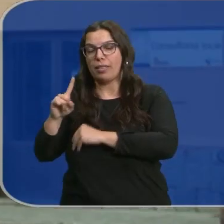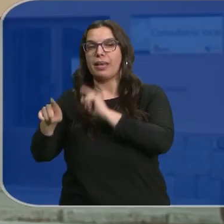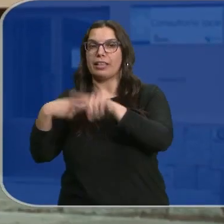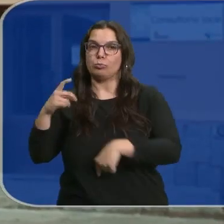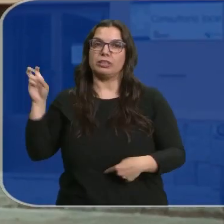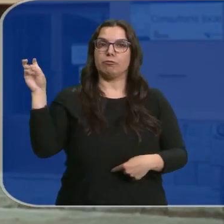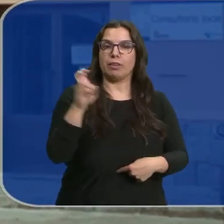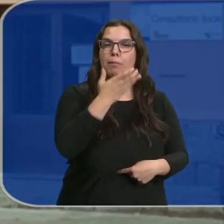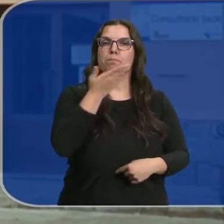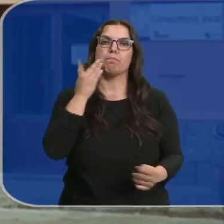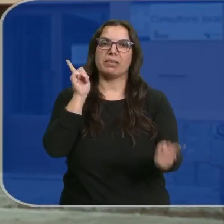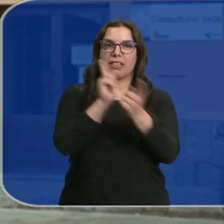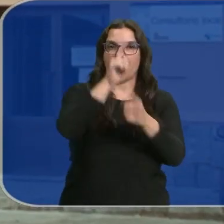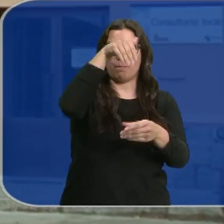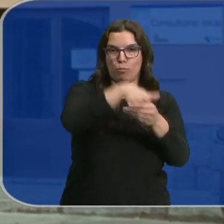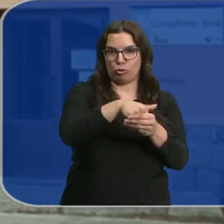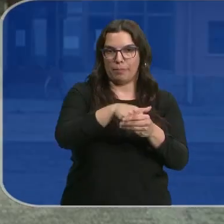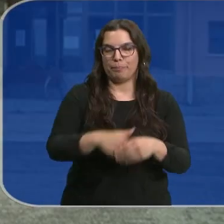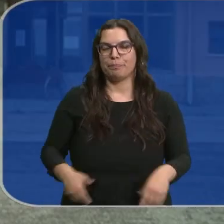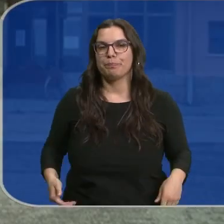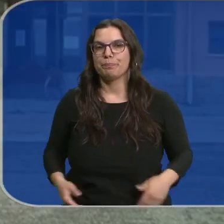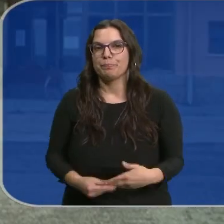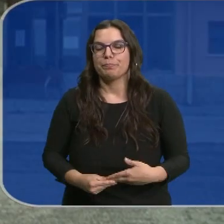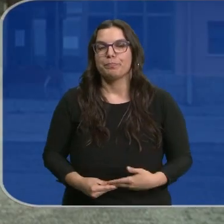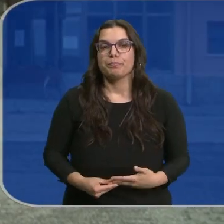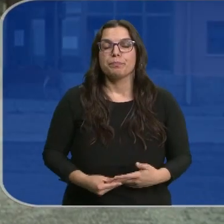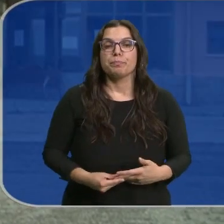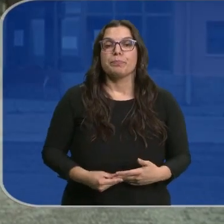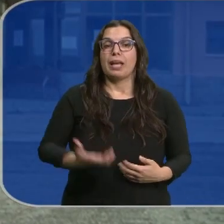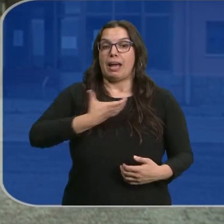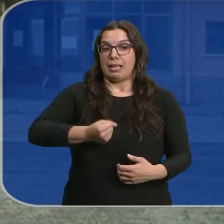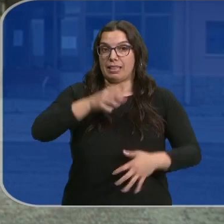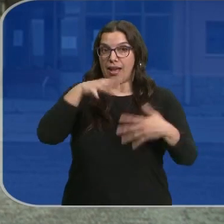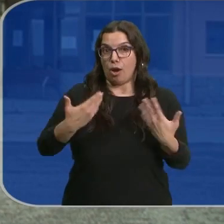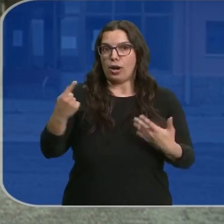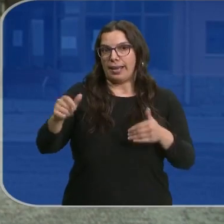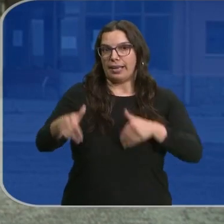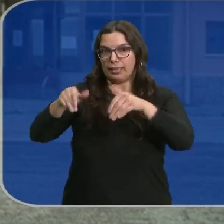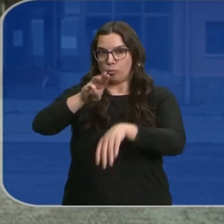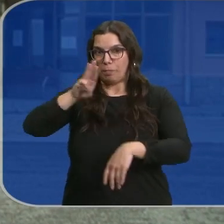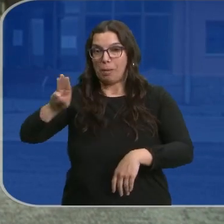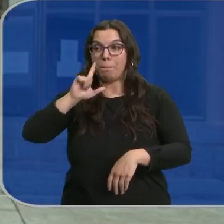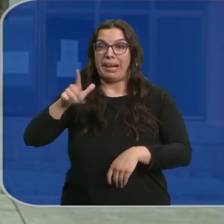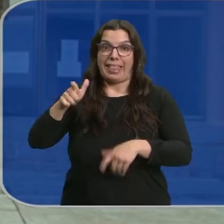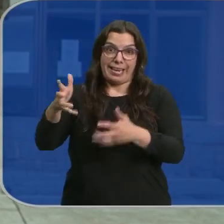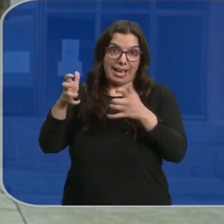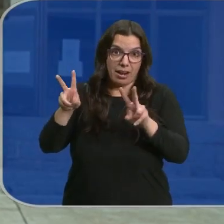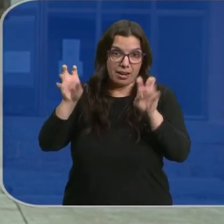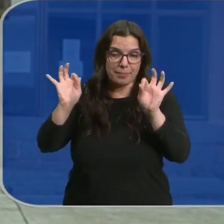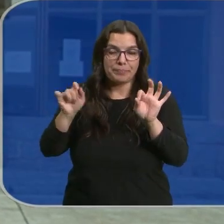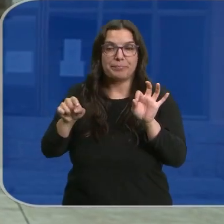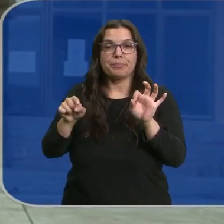quiso ejercitarlo físicamente el día de las elecciones. Según el actual alcalde, candidato del PP y que habría ganado